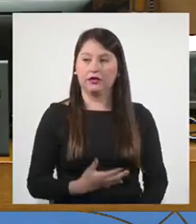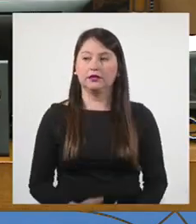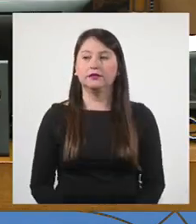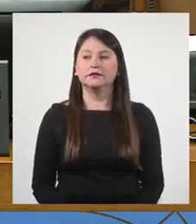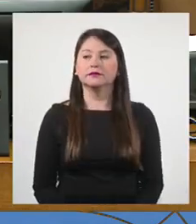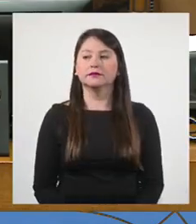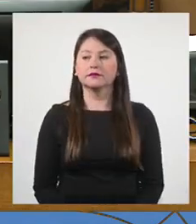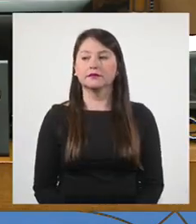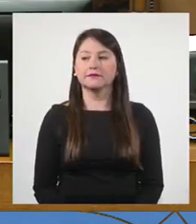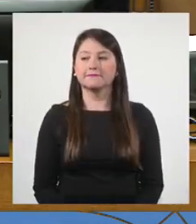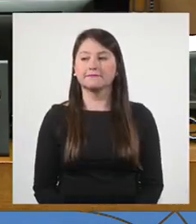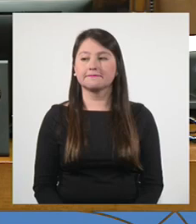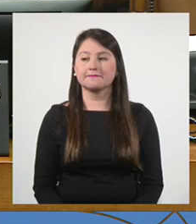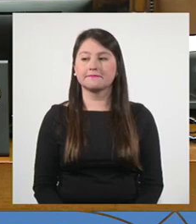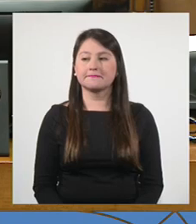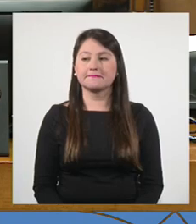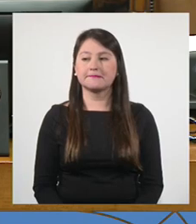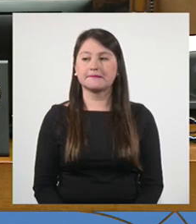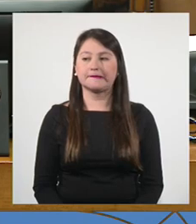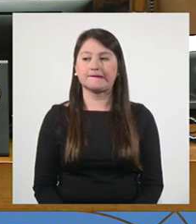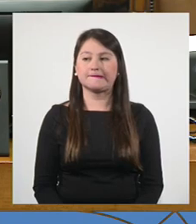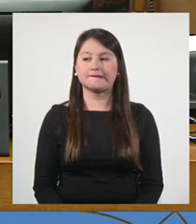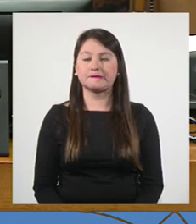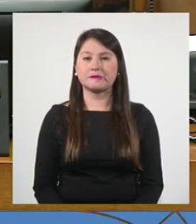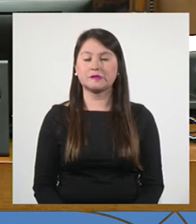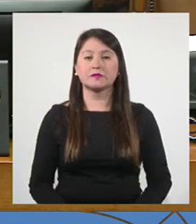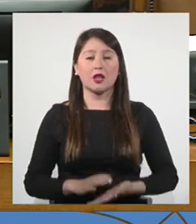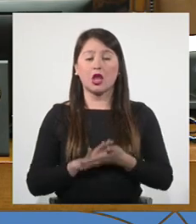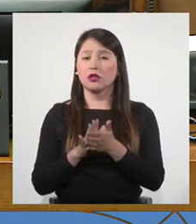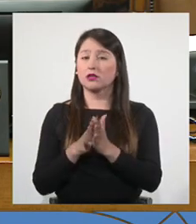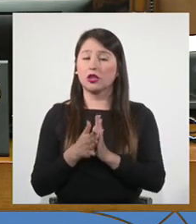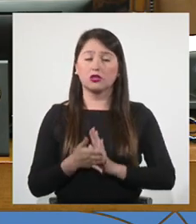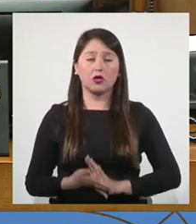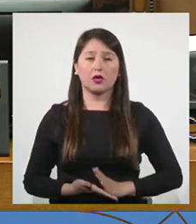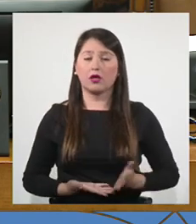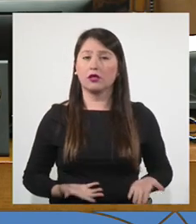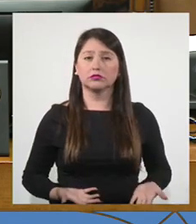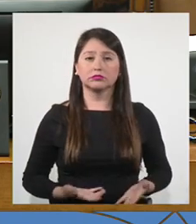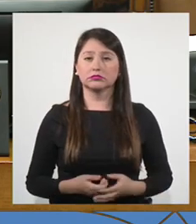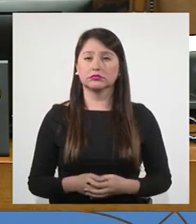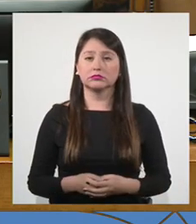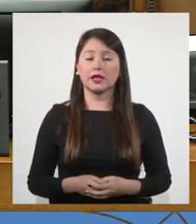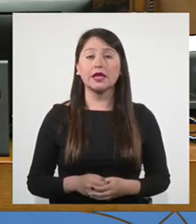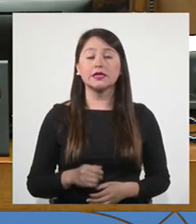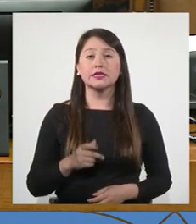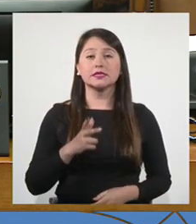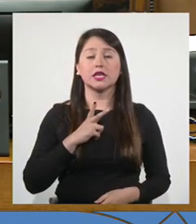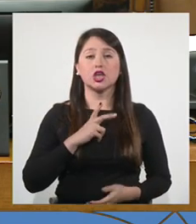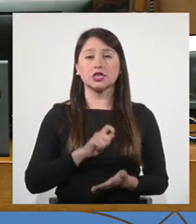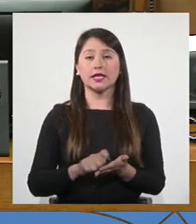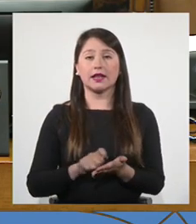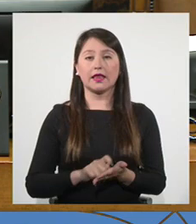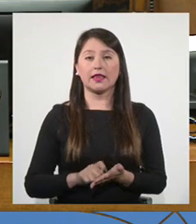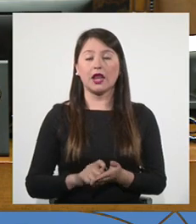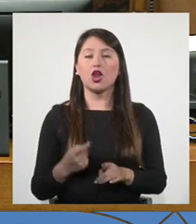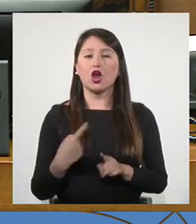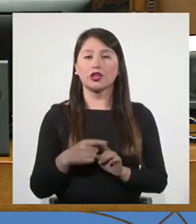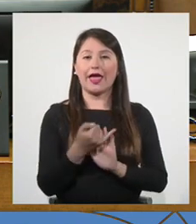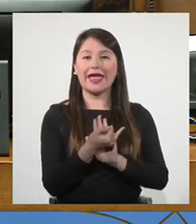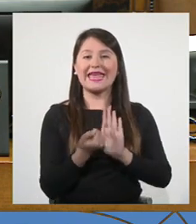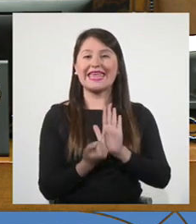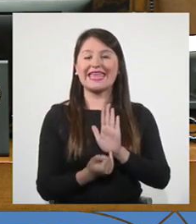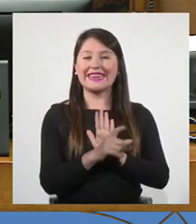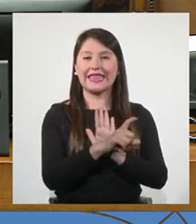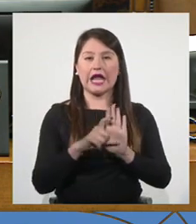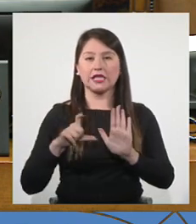Bien. Sí, todas las tensiones. Señor secretario, la siguiente indicación. Gracias,